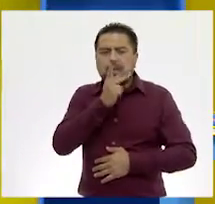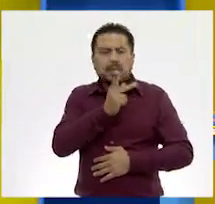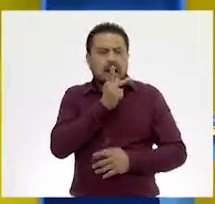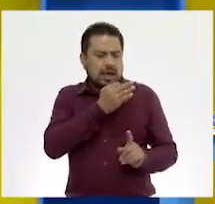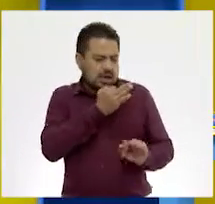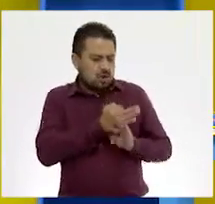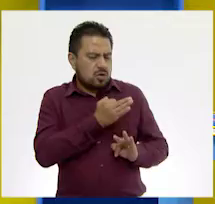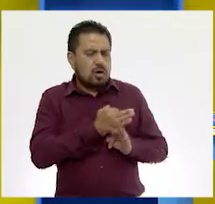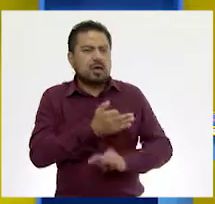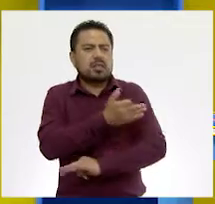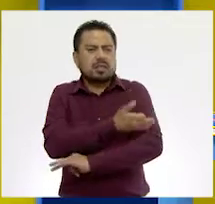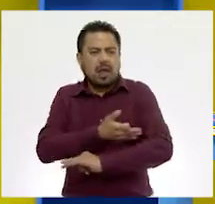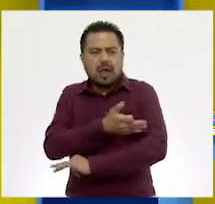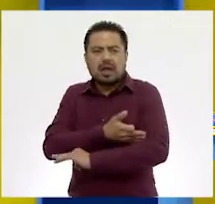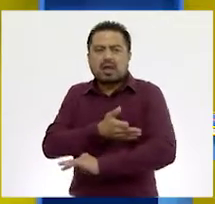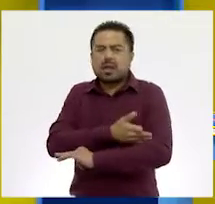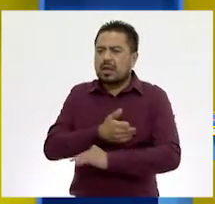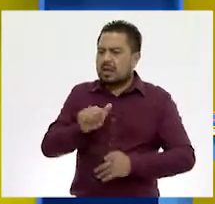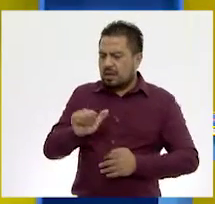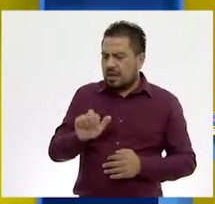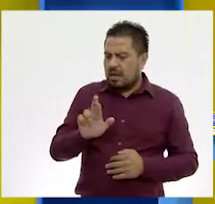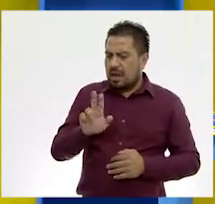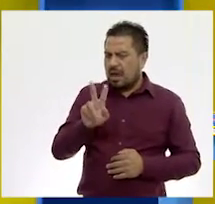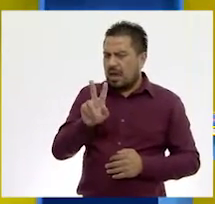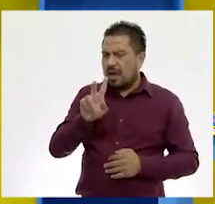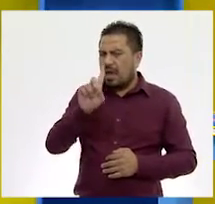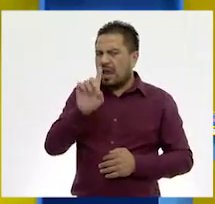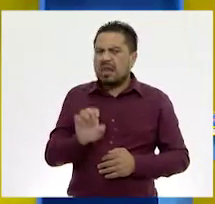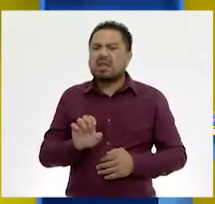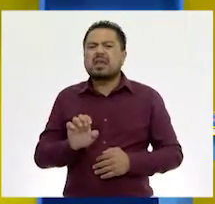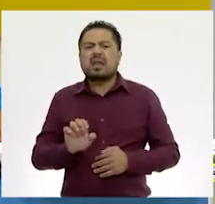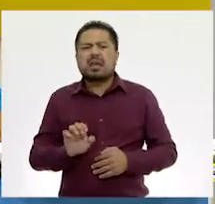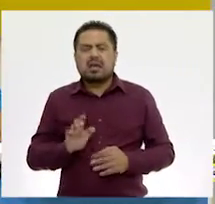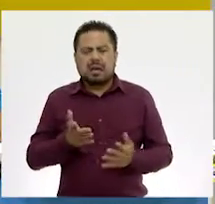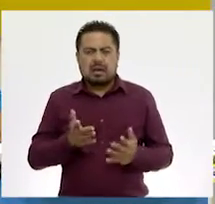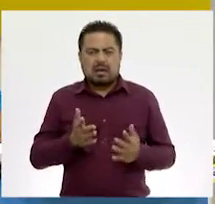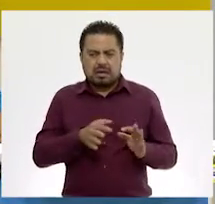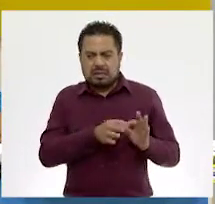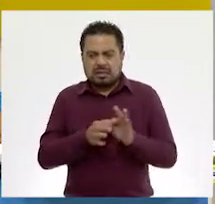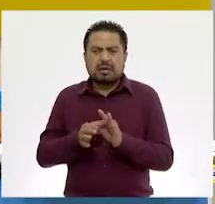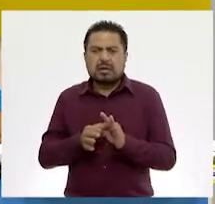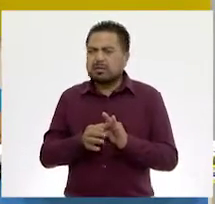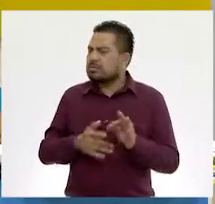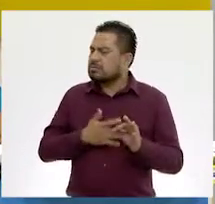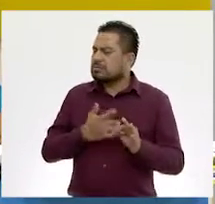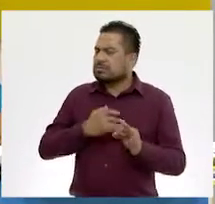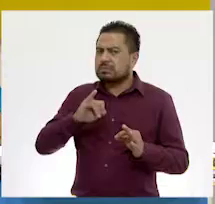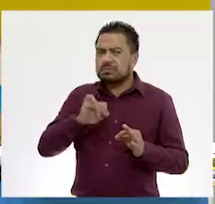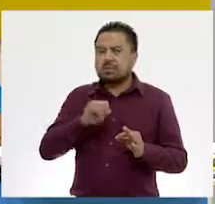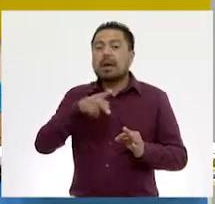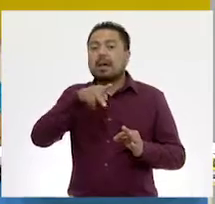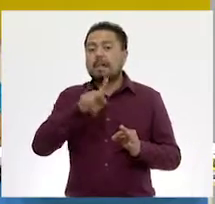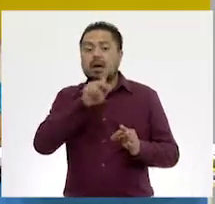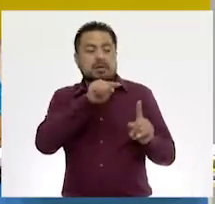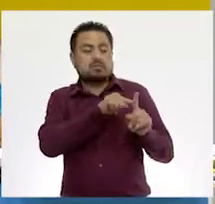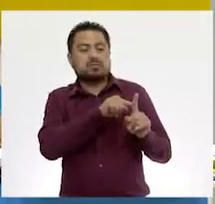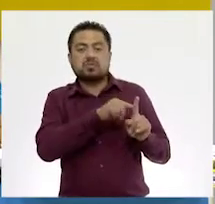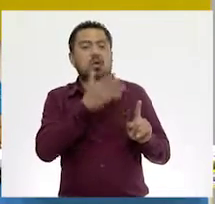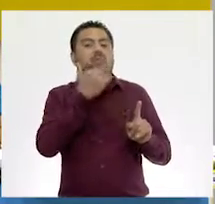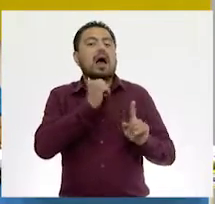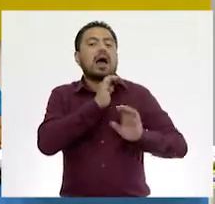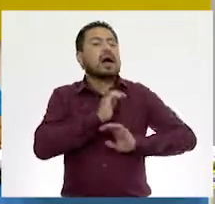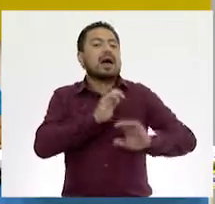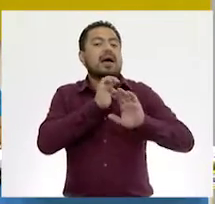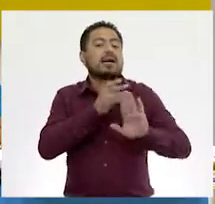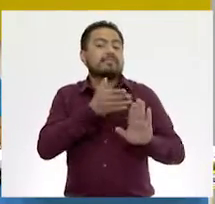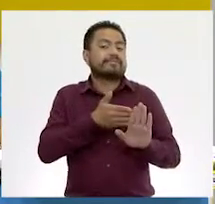palabras tarde y arde? Porque de que riman... Riman, ¿verdad? Pero ellas no vinieron en la